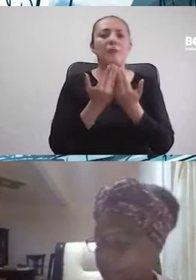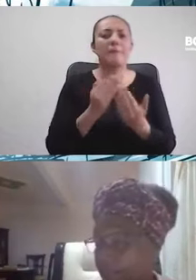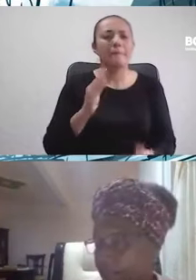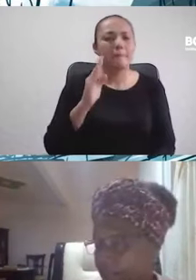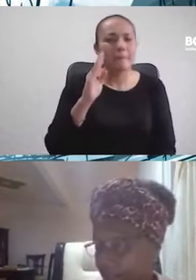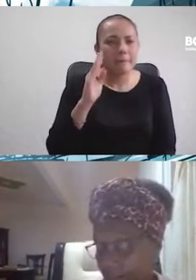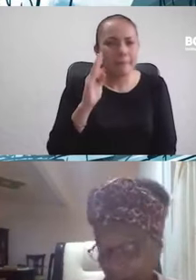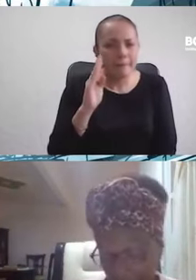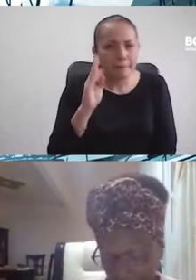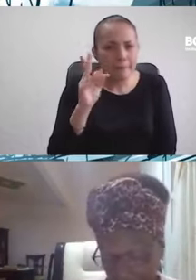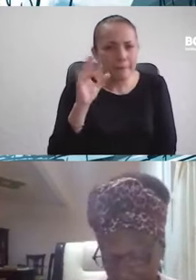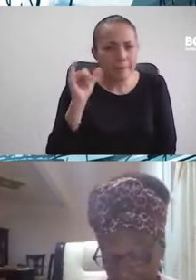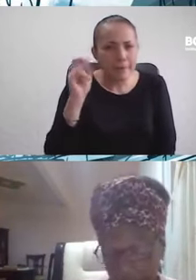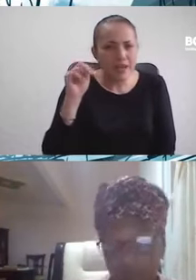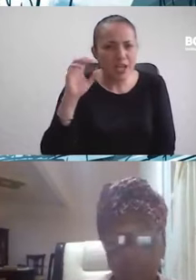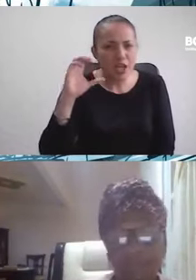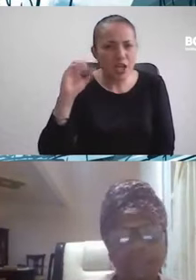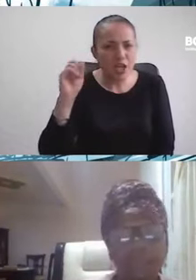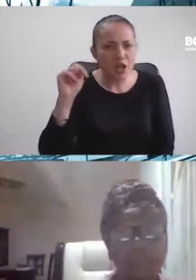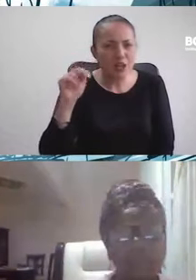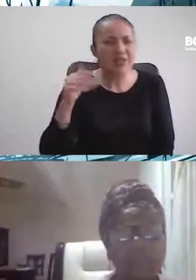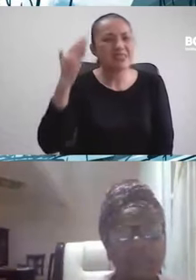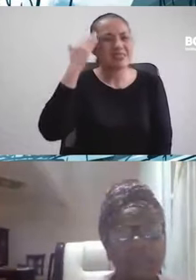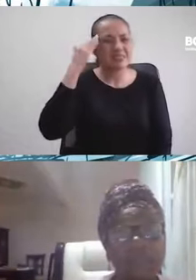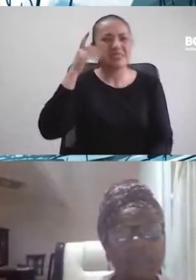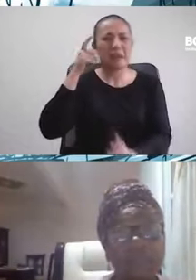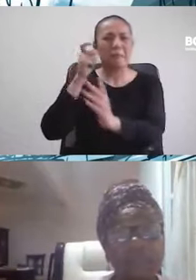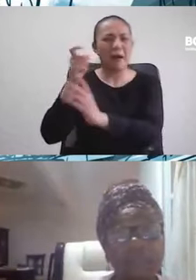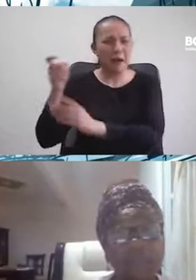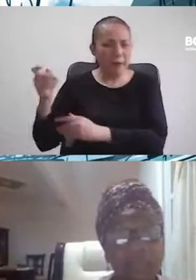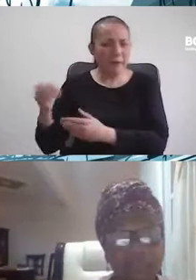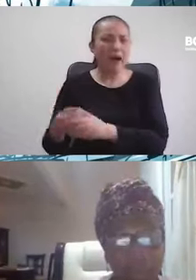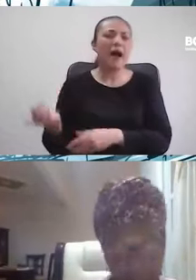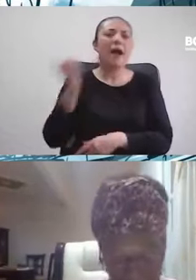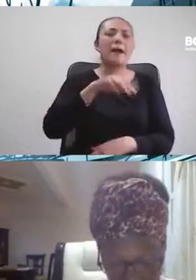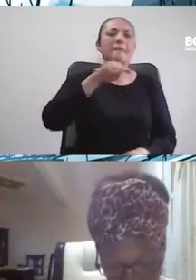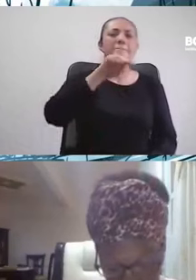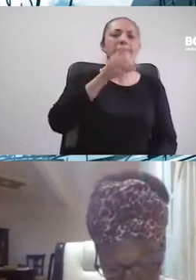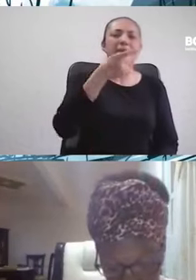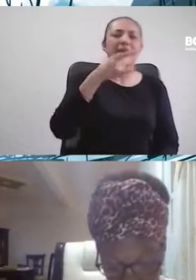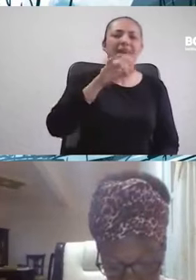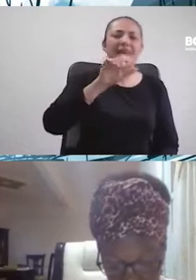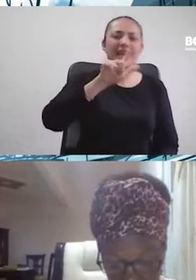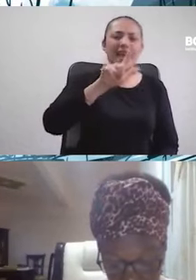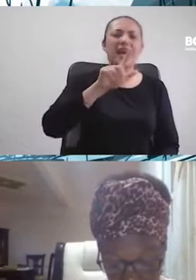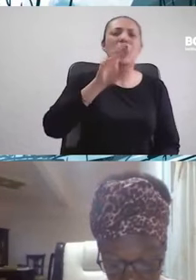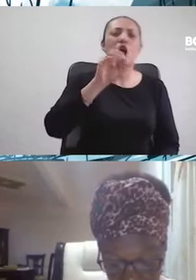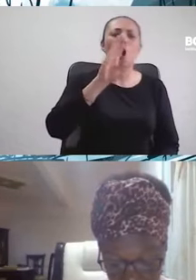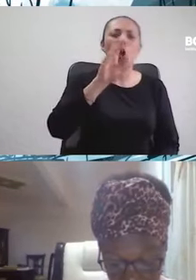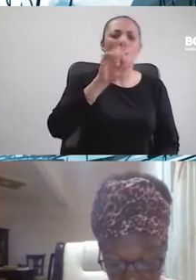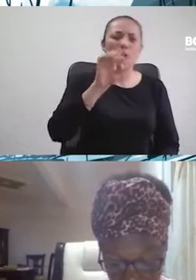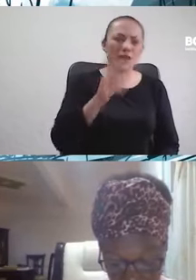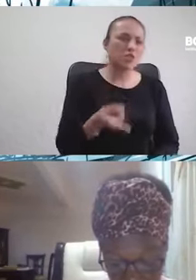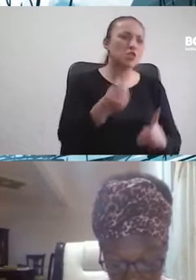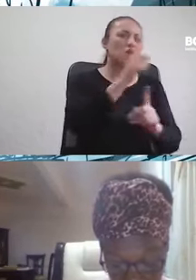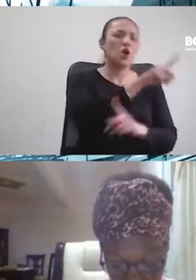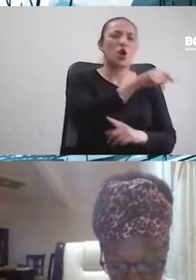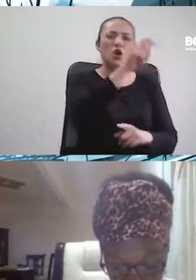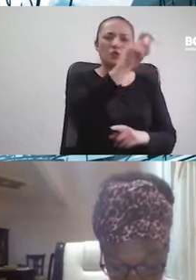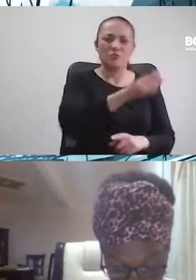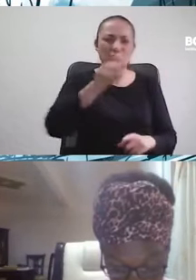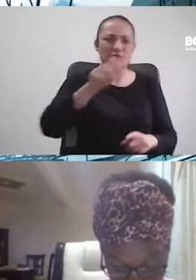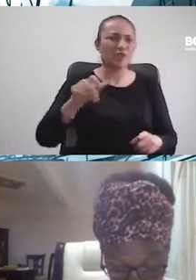primo Masacre, también a Miguel Obeso, gente, Basilia Pérez y demás, para seguir